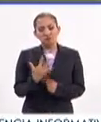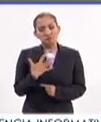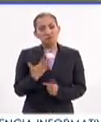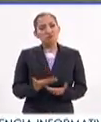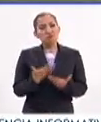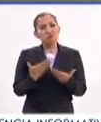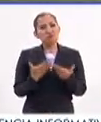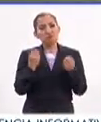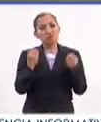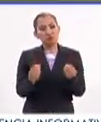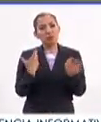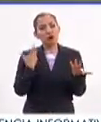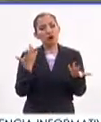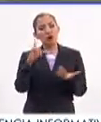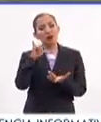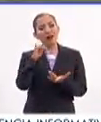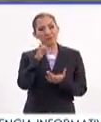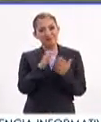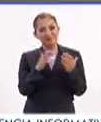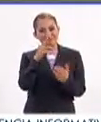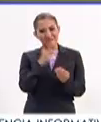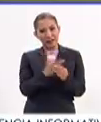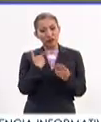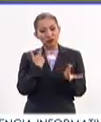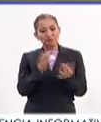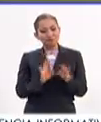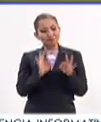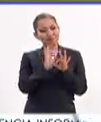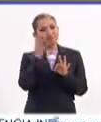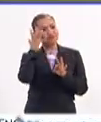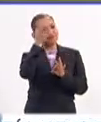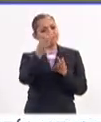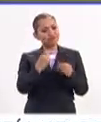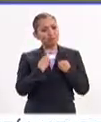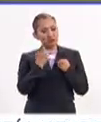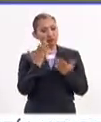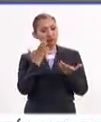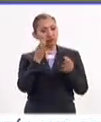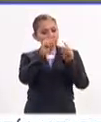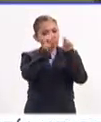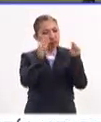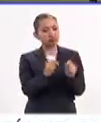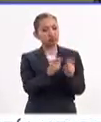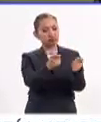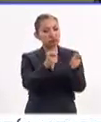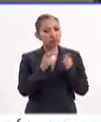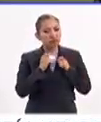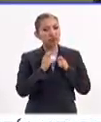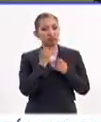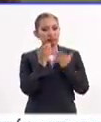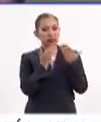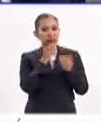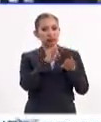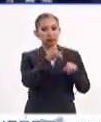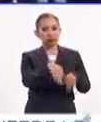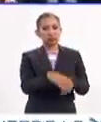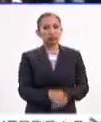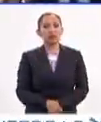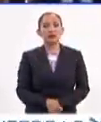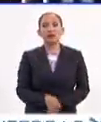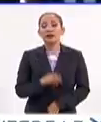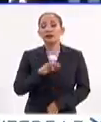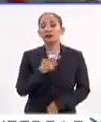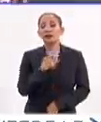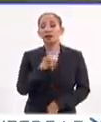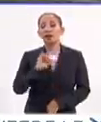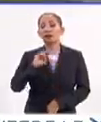mucho llegar a una liga mayor y ser alguien importante en la vida con un buen trabajo. Cheyennes